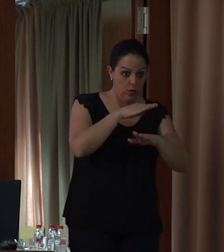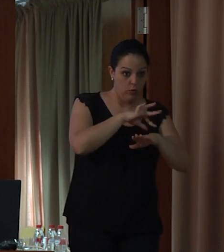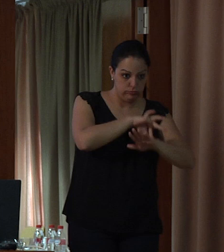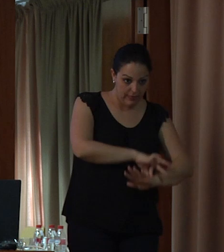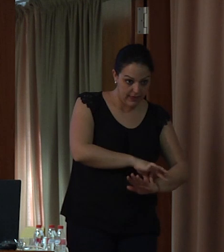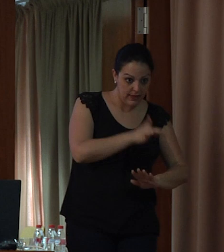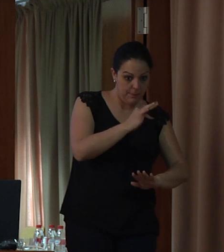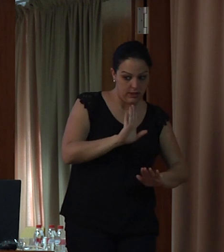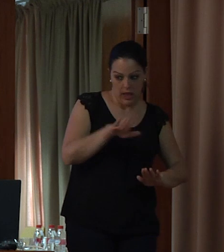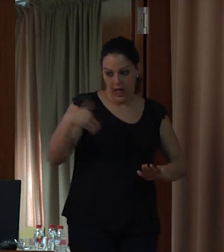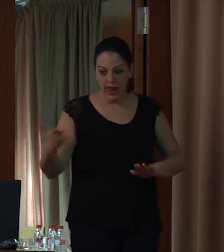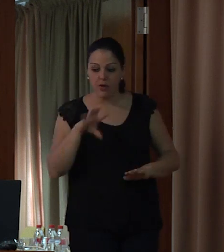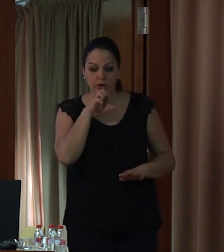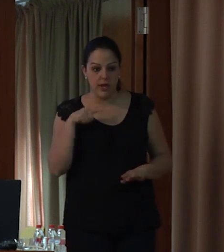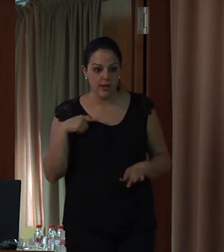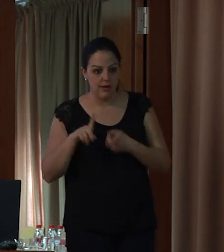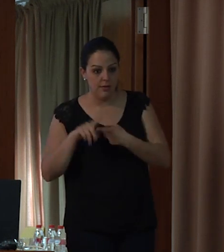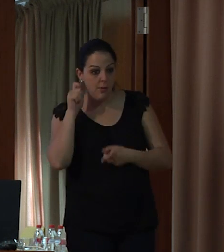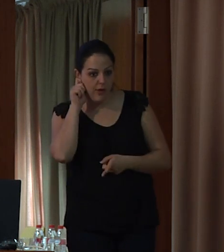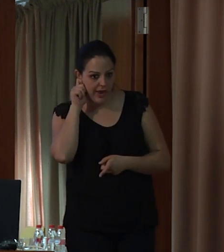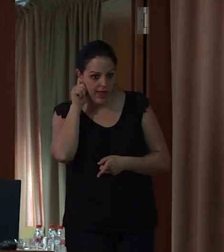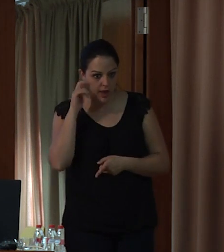el que está al lado pues también lo sufre.